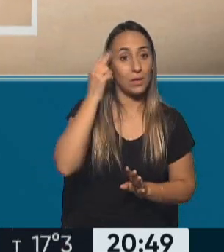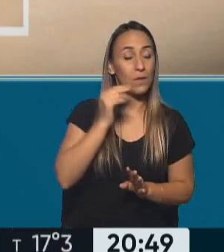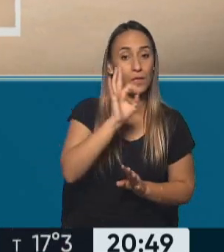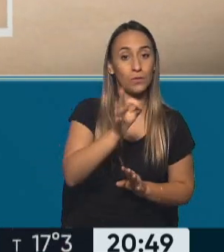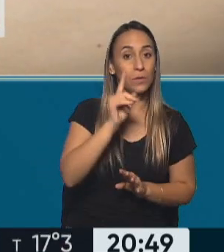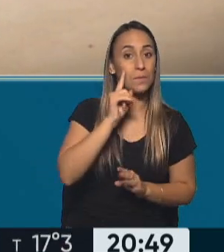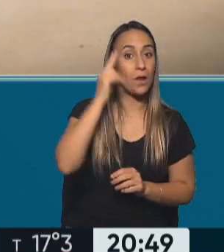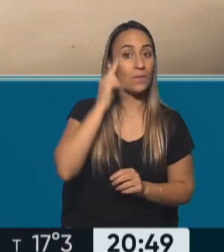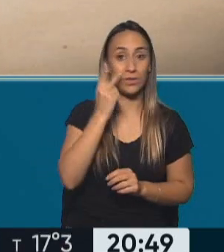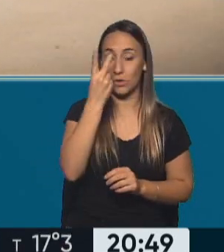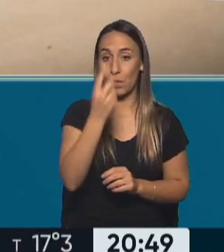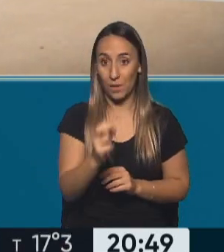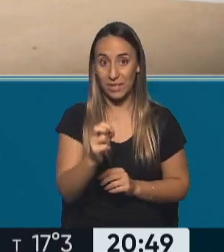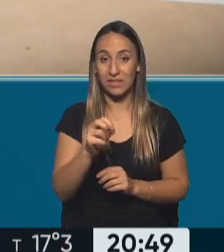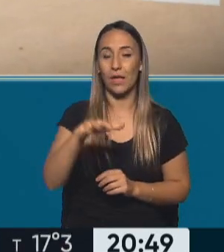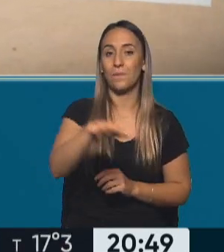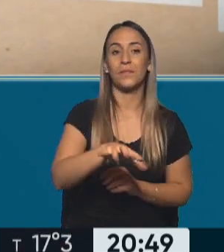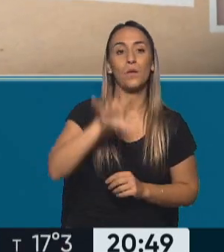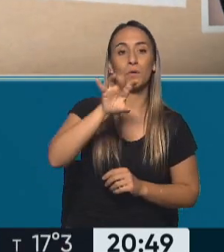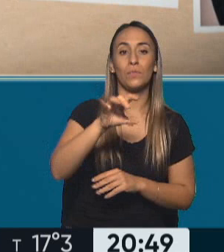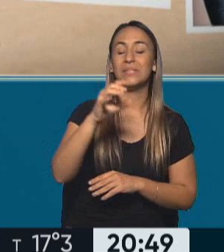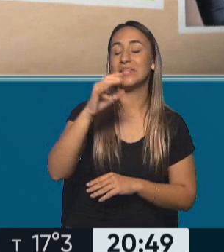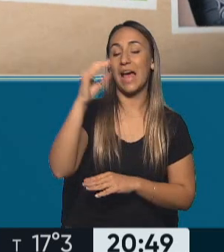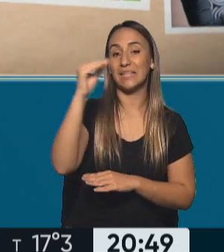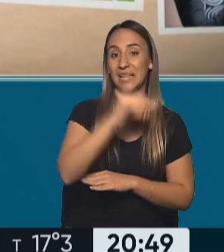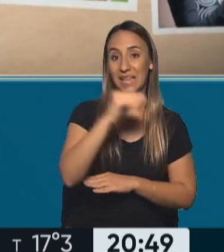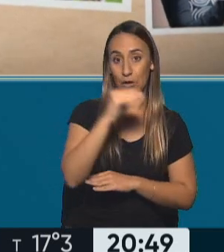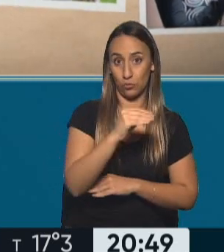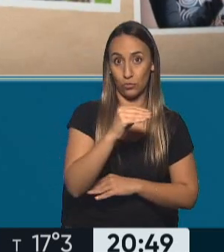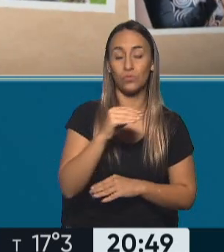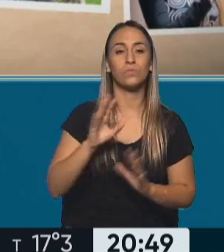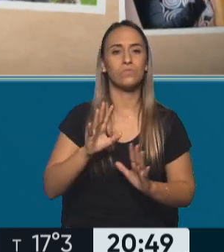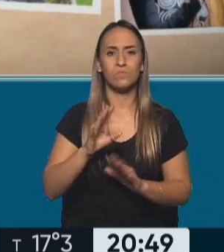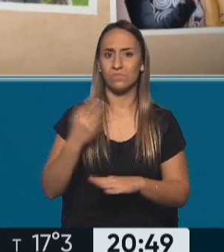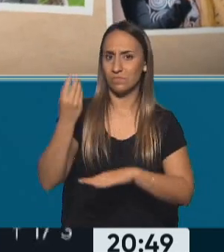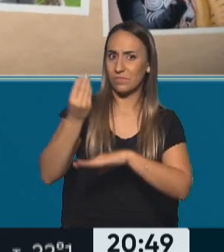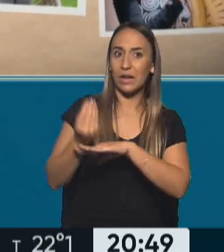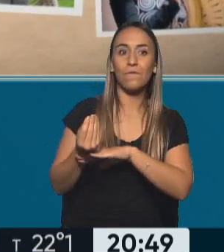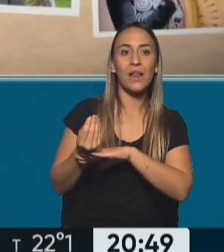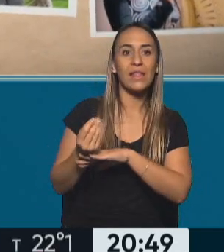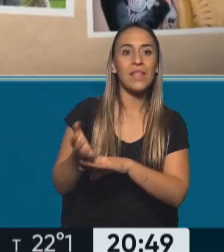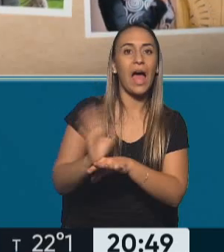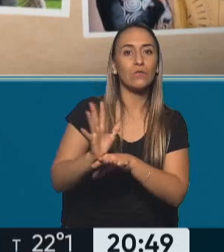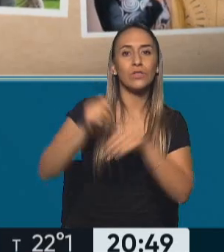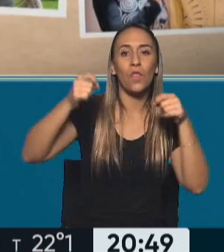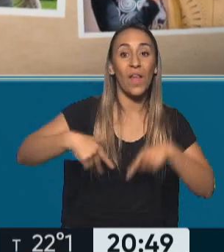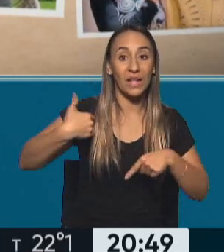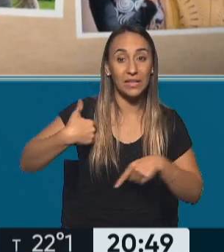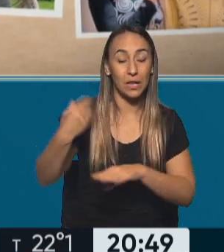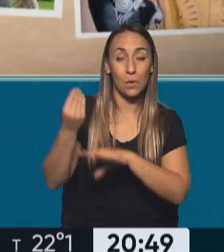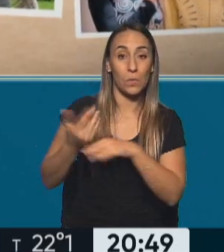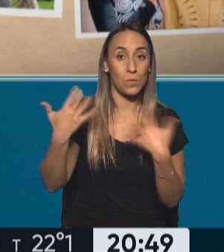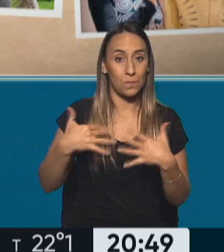de 1920 en Puerto Deseado, provincia de Santa Cruz, y fue una de las referentes más importantes de la actuación de la Argentina. Su